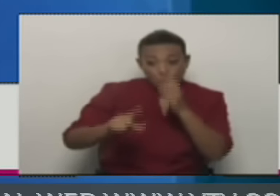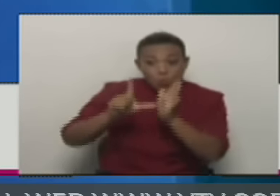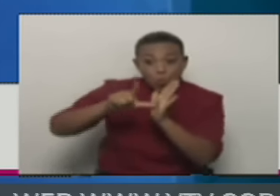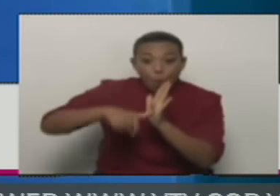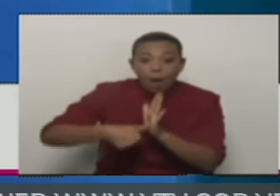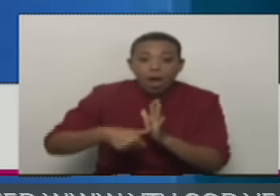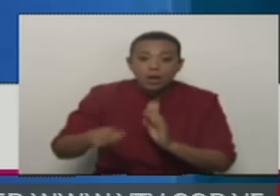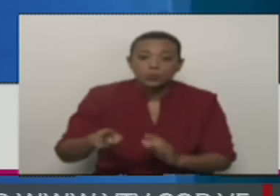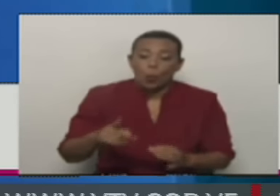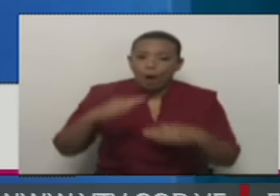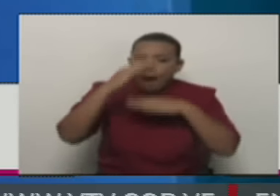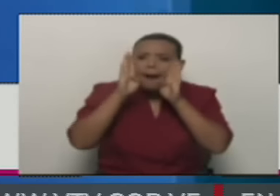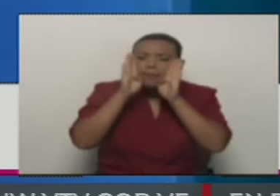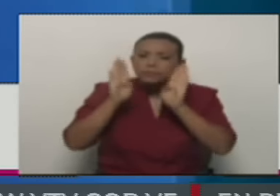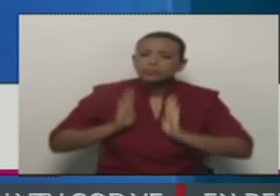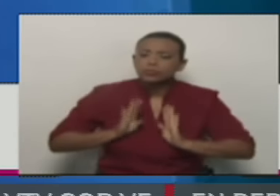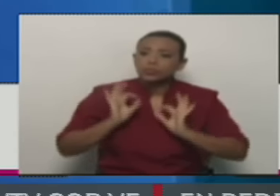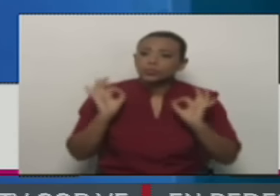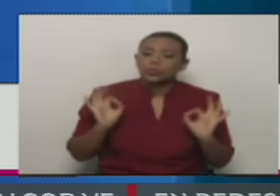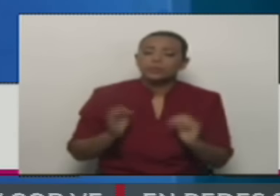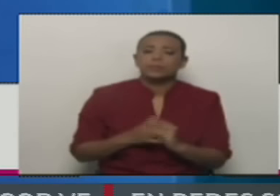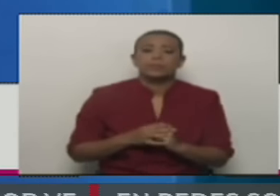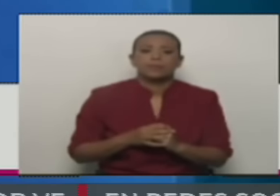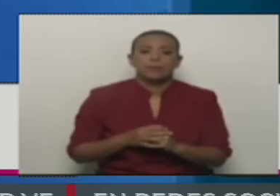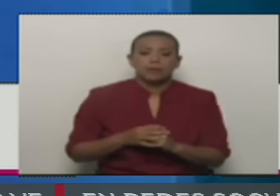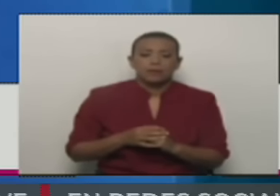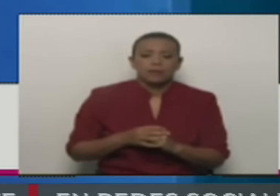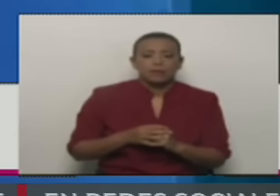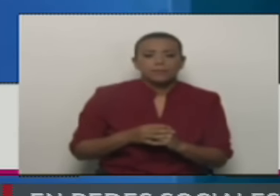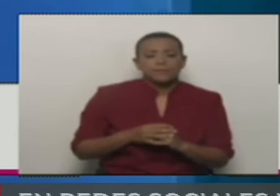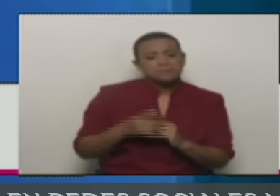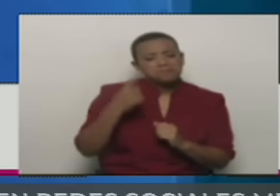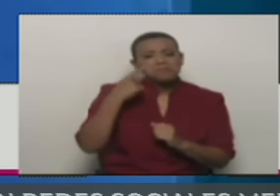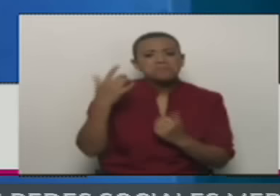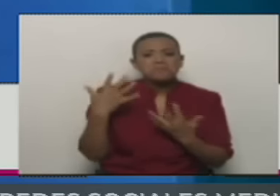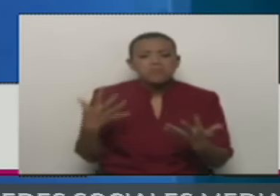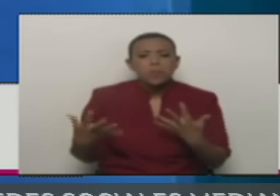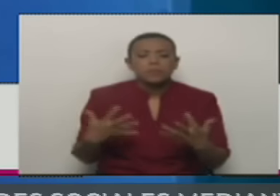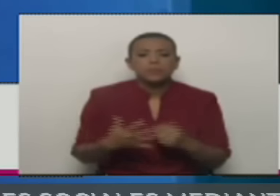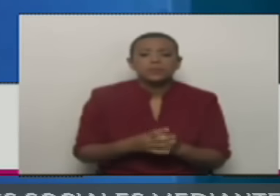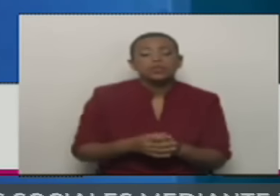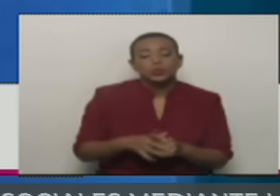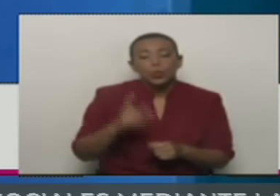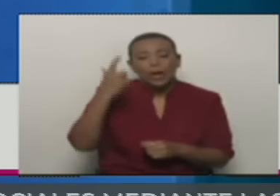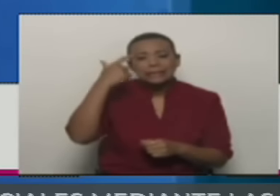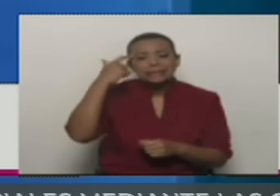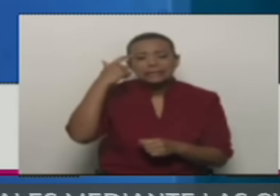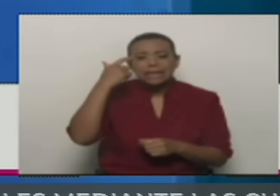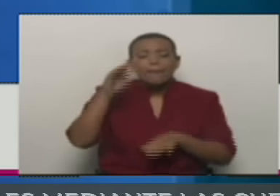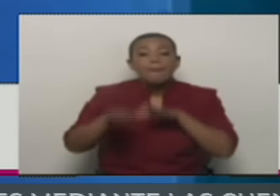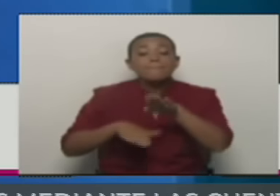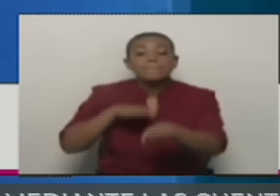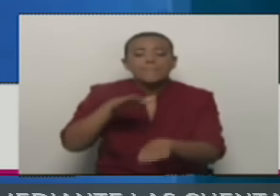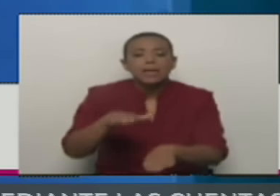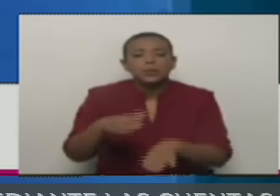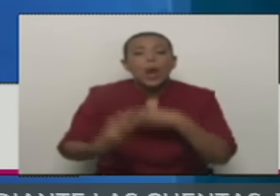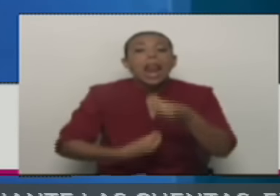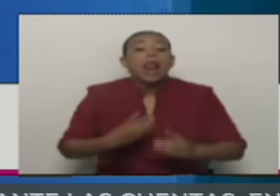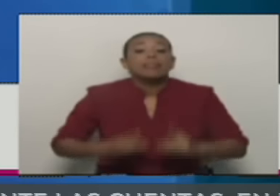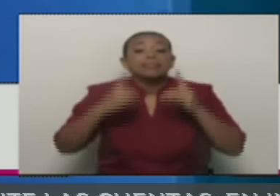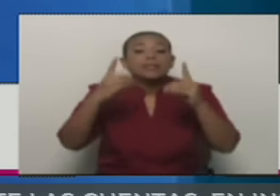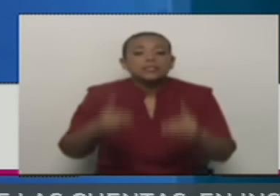que he estado atento a todo esto y comprendo el paso que ha dado